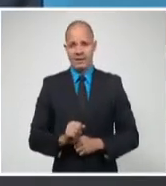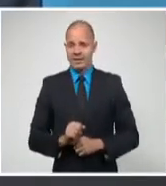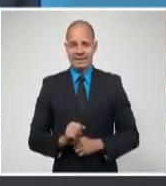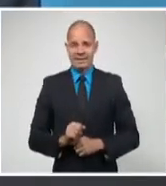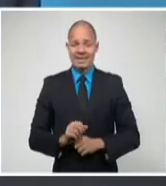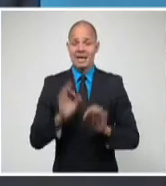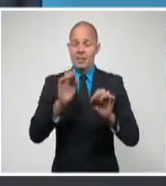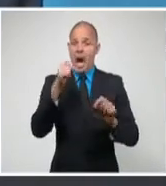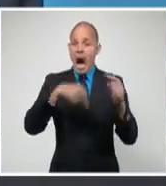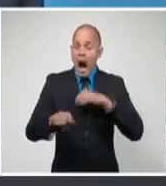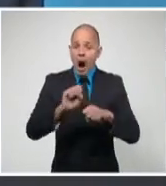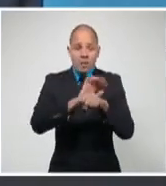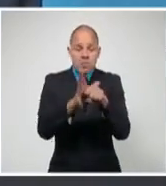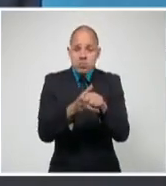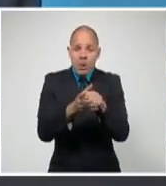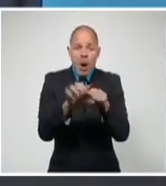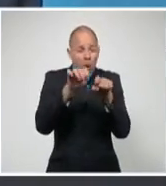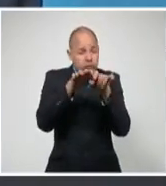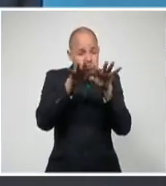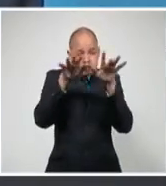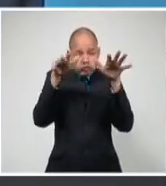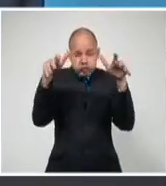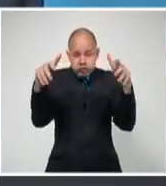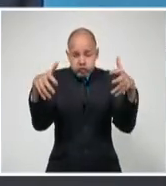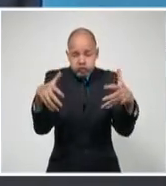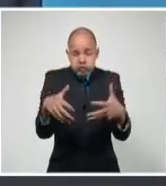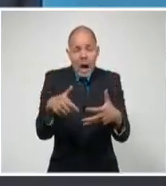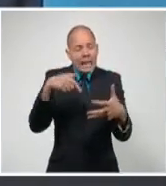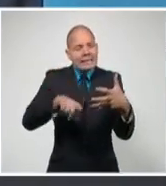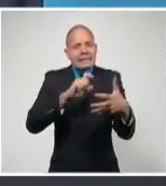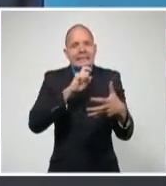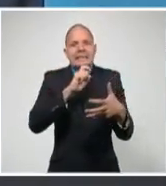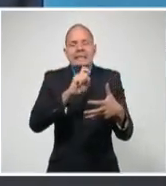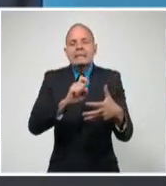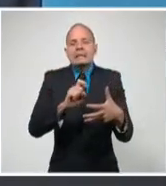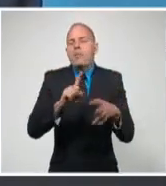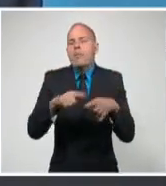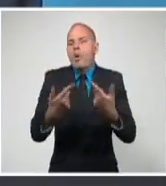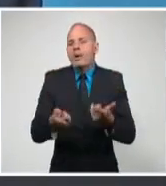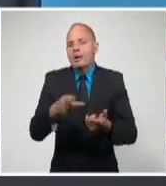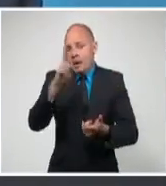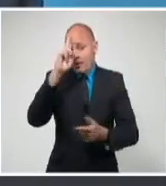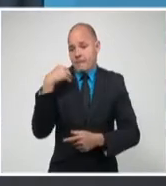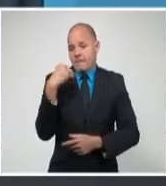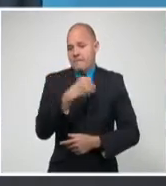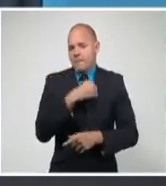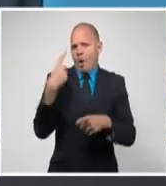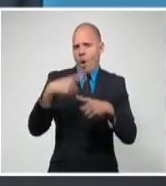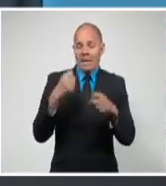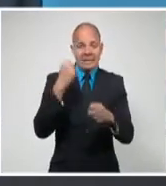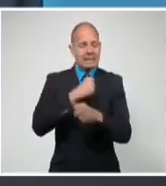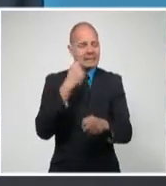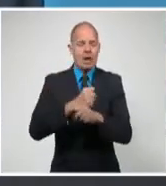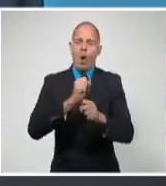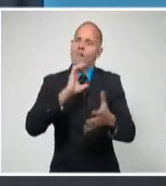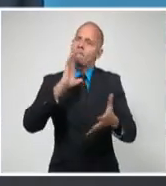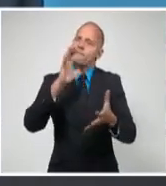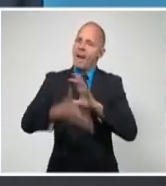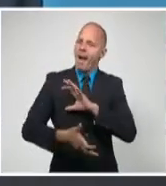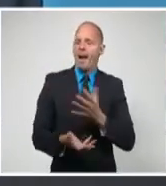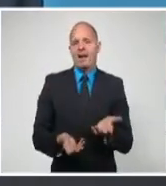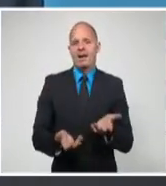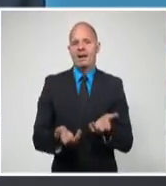la desinformación hace más dura la labor de nuestros heroicos trabajadores de la salud. Está desviando la atención de los decisores al